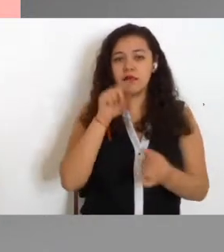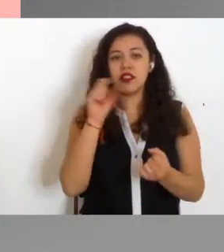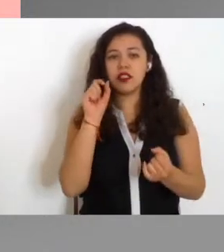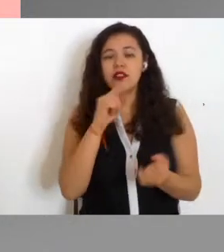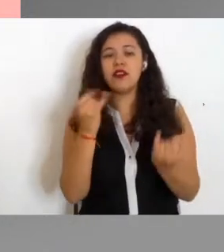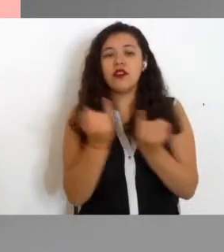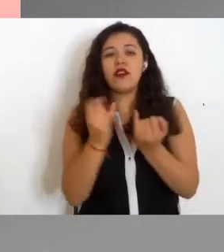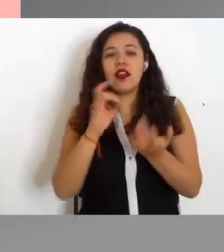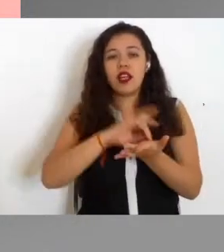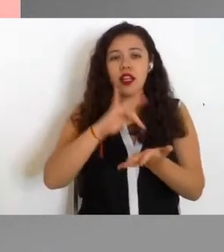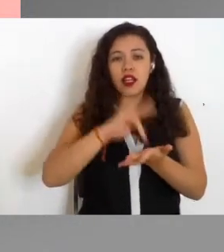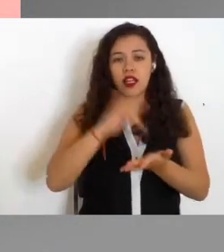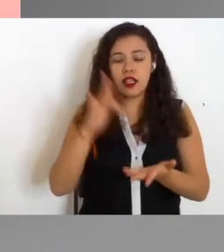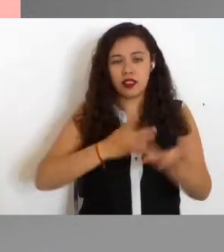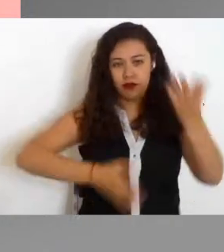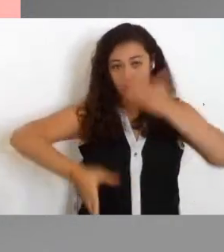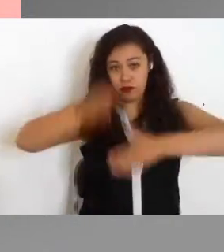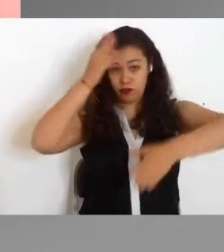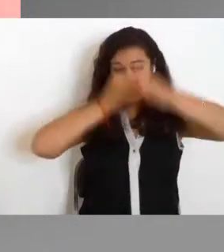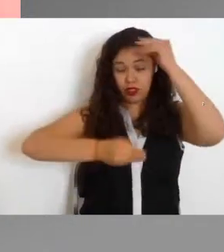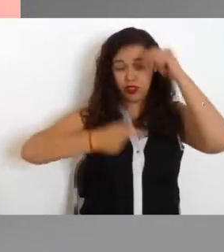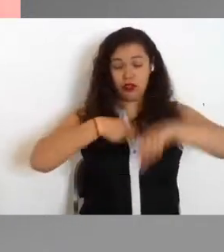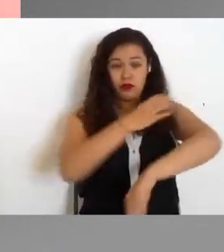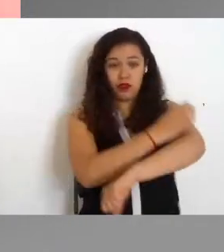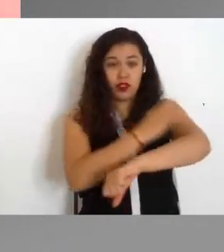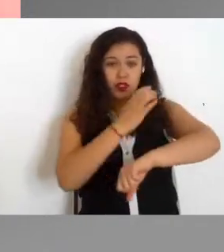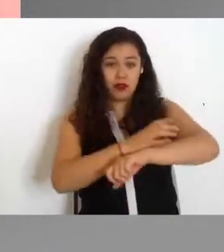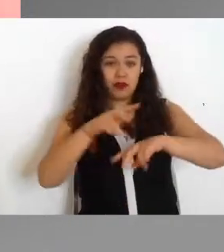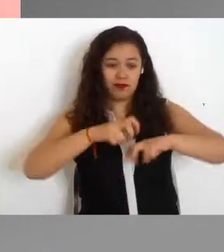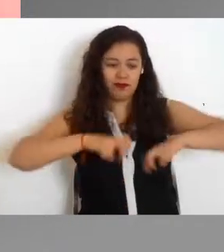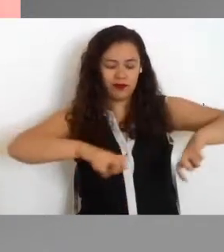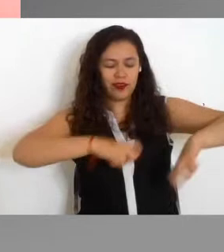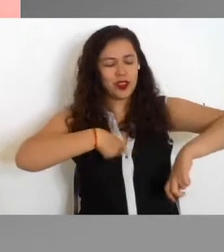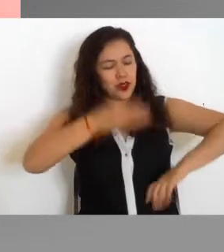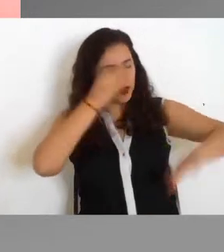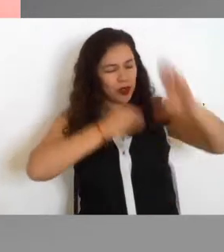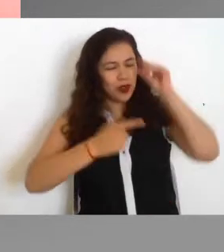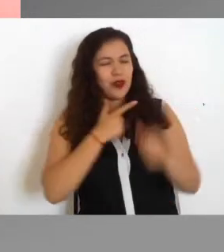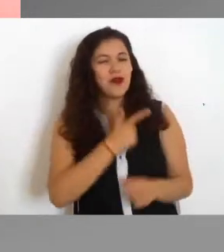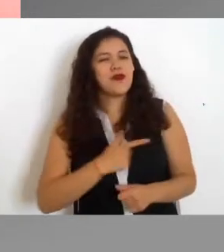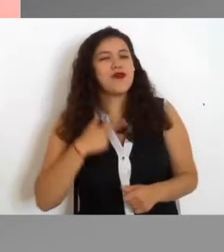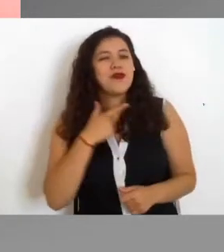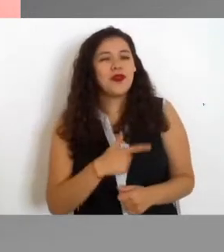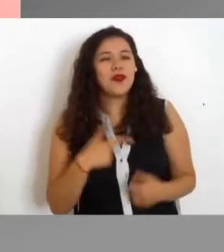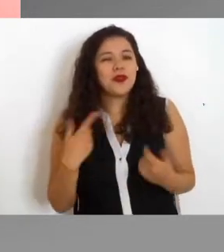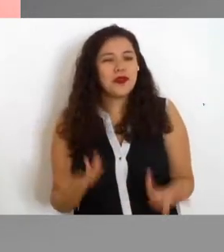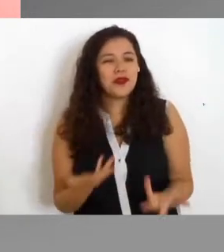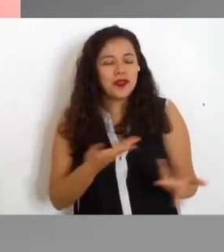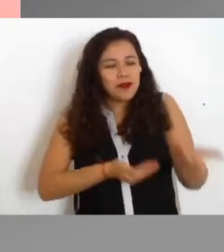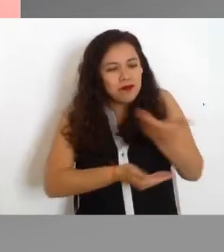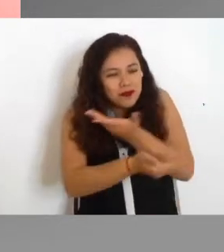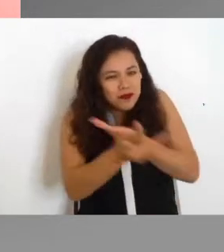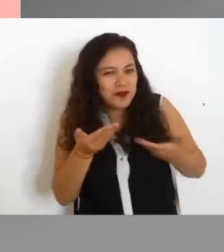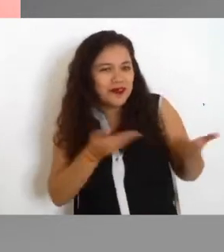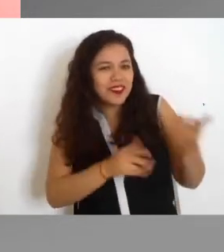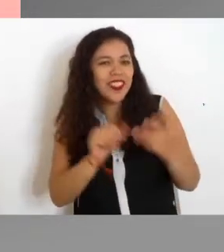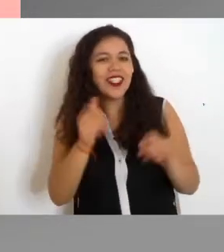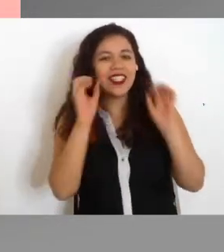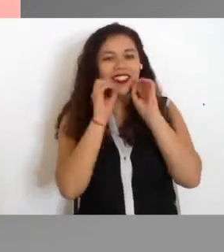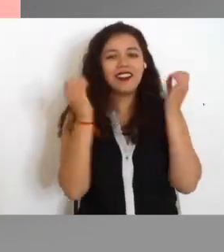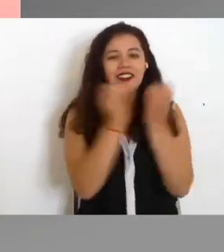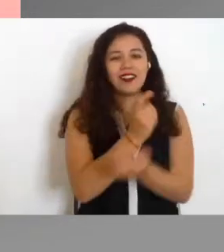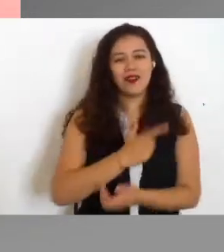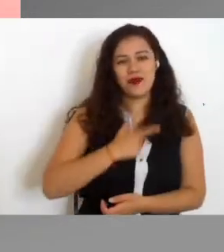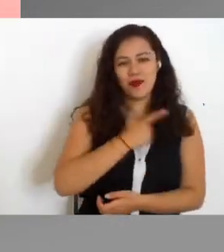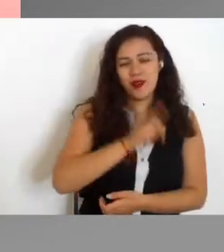el aprendizaje de mis compañeros de panel, que siempre es un gusto tener también esta interacción con otras organizaciones,